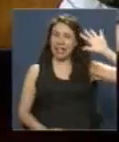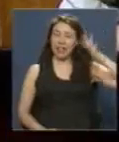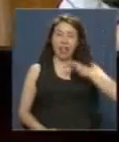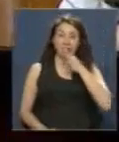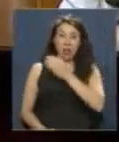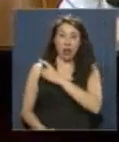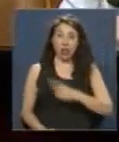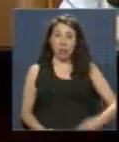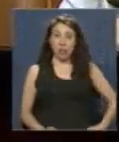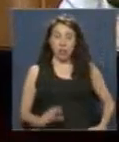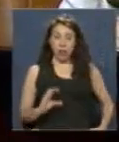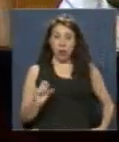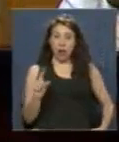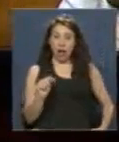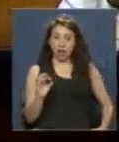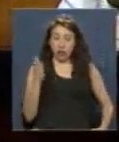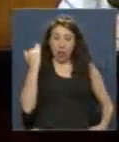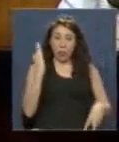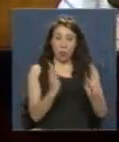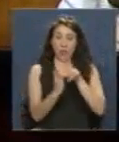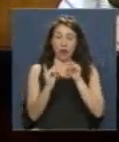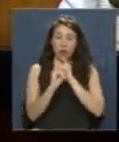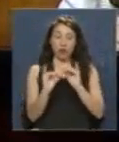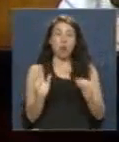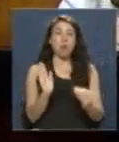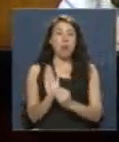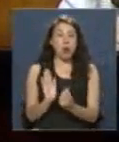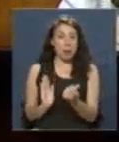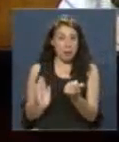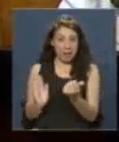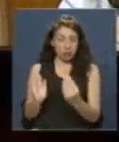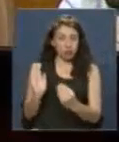el diputado Castro en su informe, fija precios,